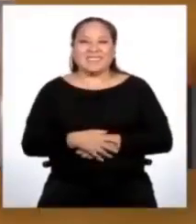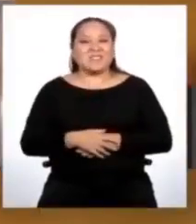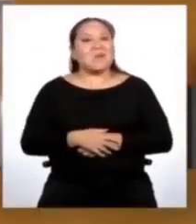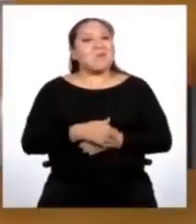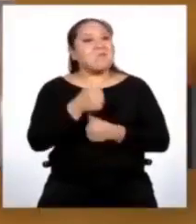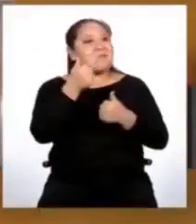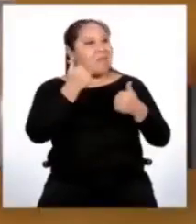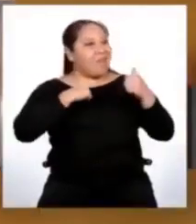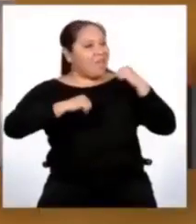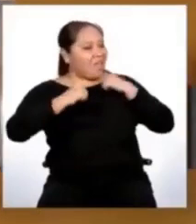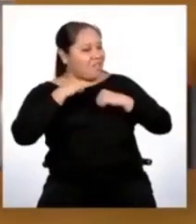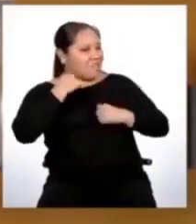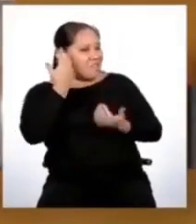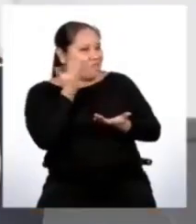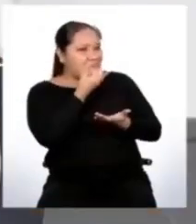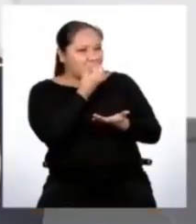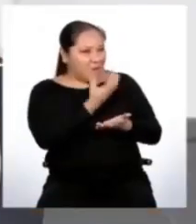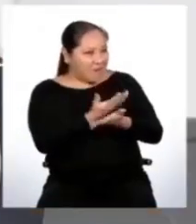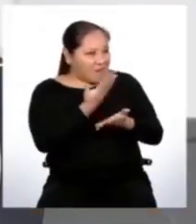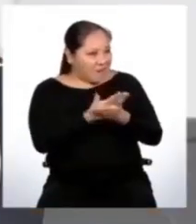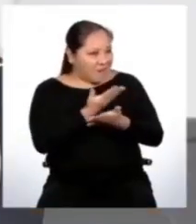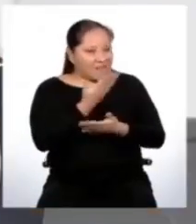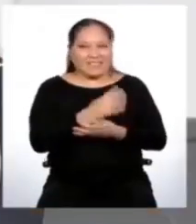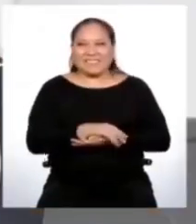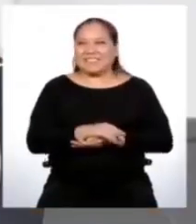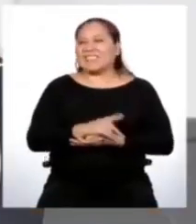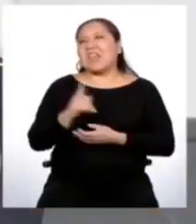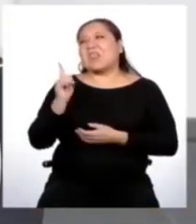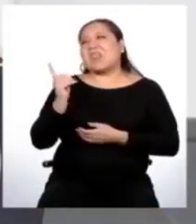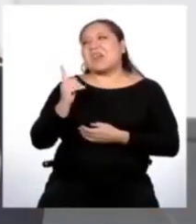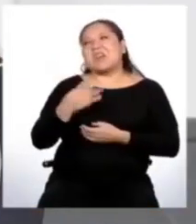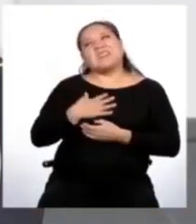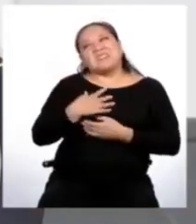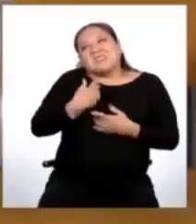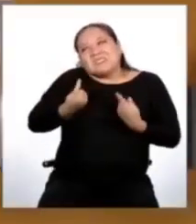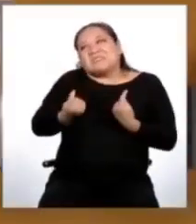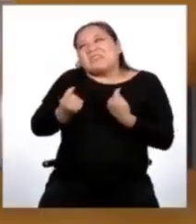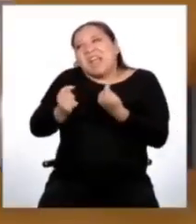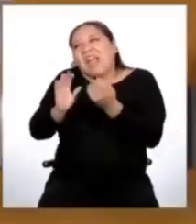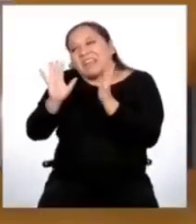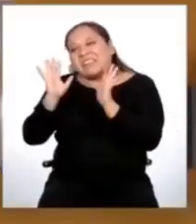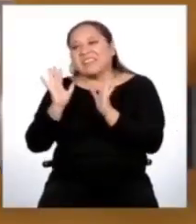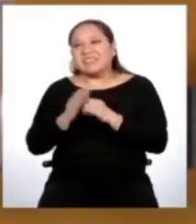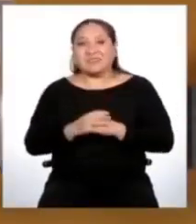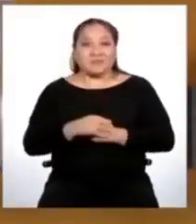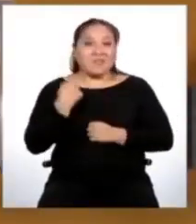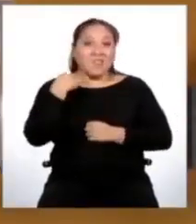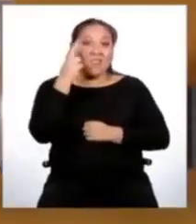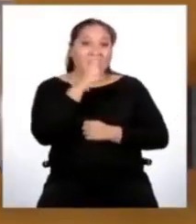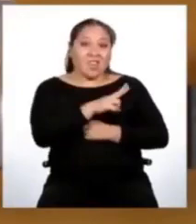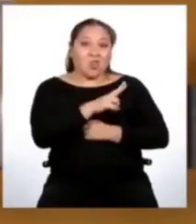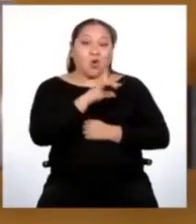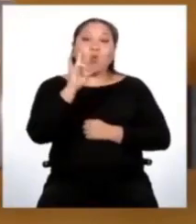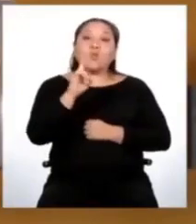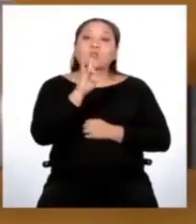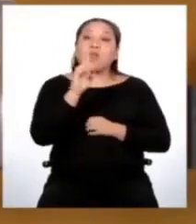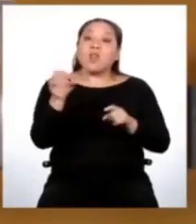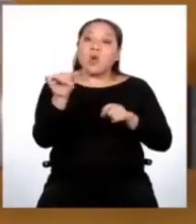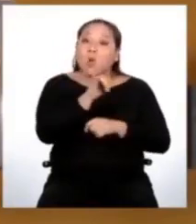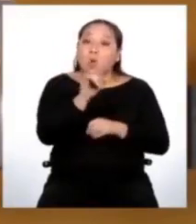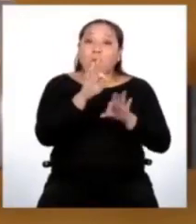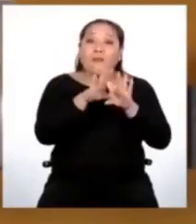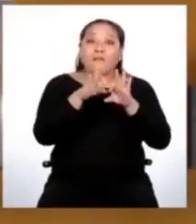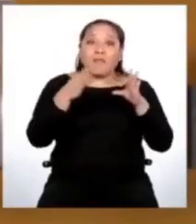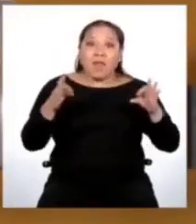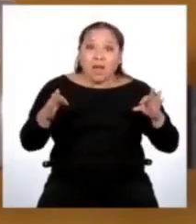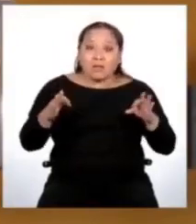buena actriz resultaste ser, Yanira! No, se hace lo que se puede. ¿Lo vieron? Usando una misma frase se